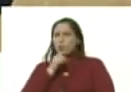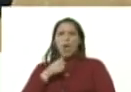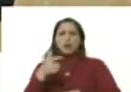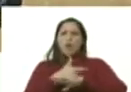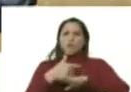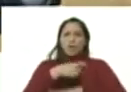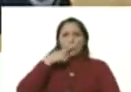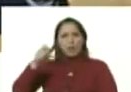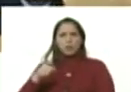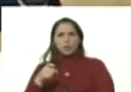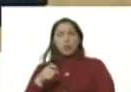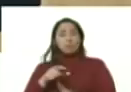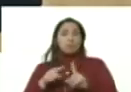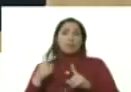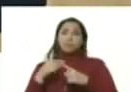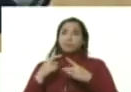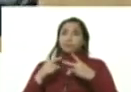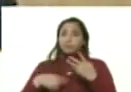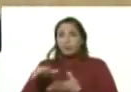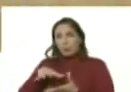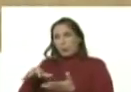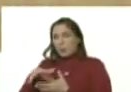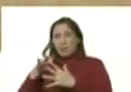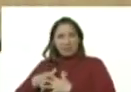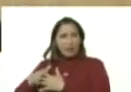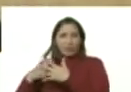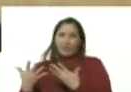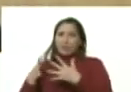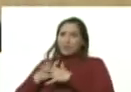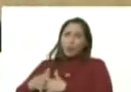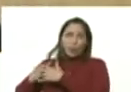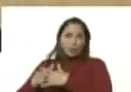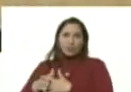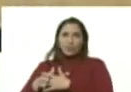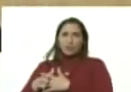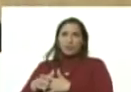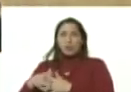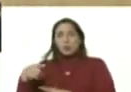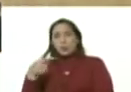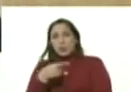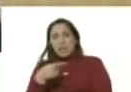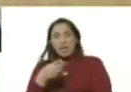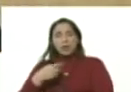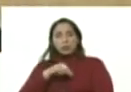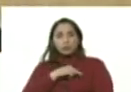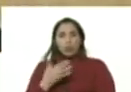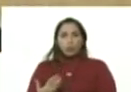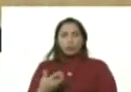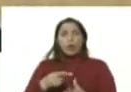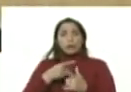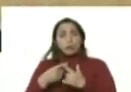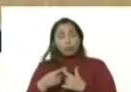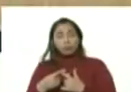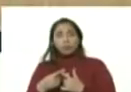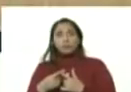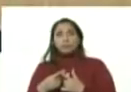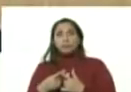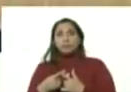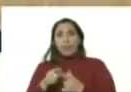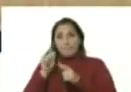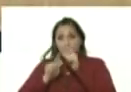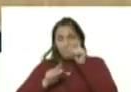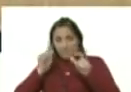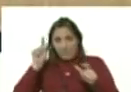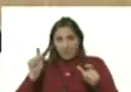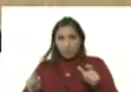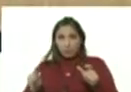y su complicación jurídica. Es decir, Estados Unidos se niega y por eso los ciudadanos